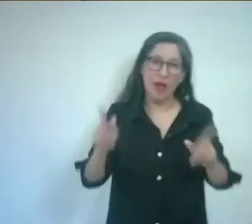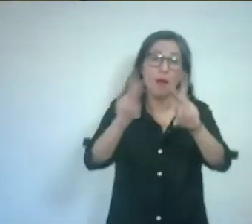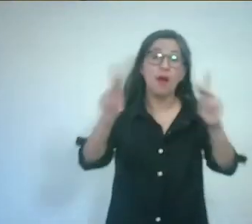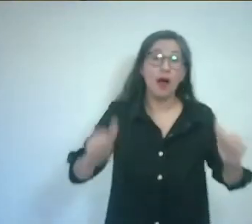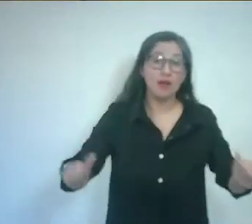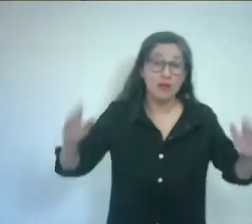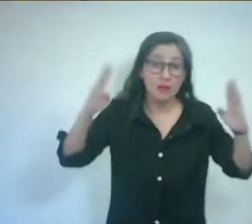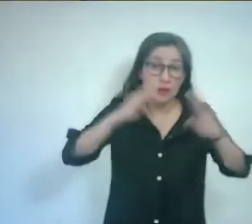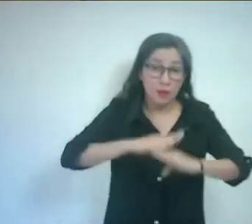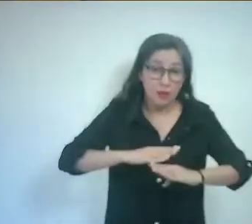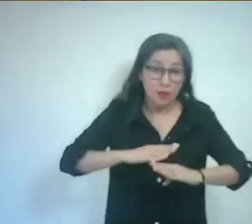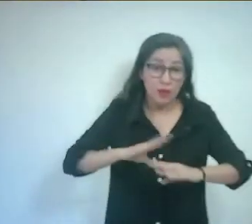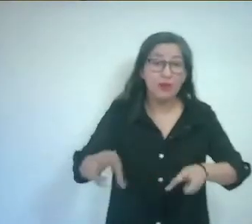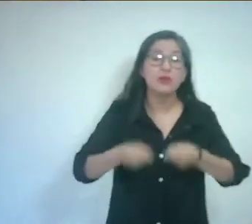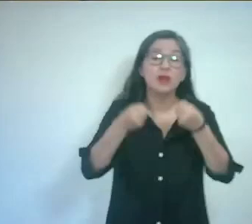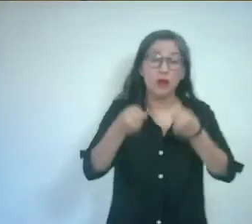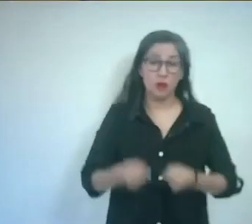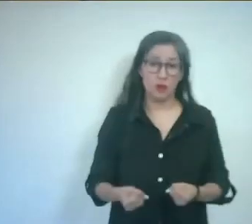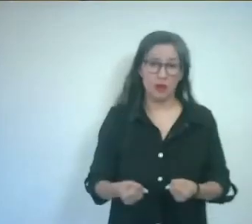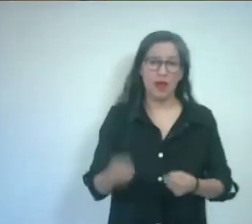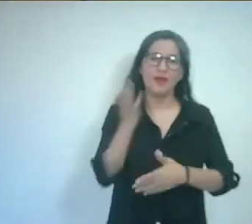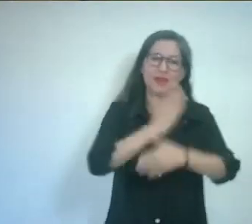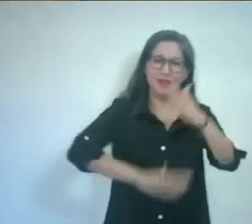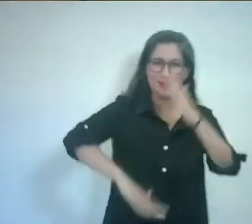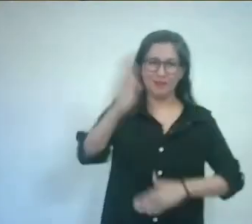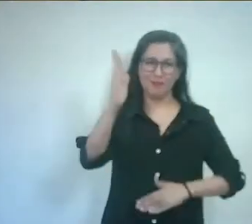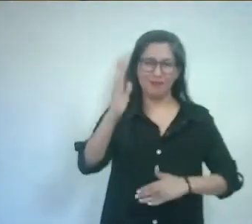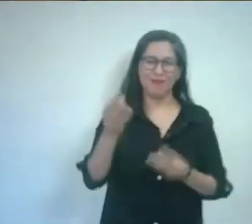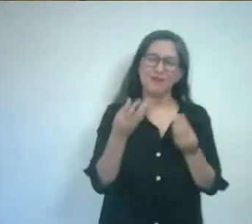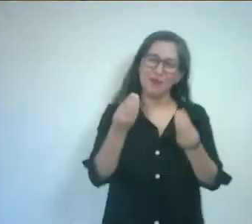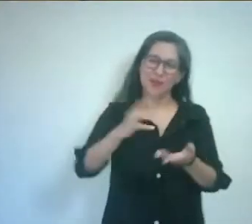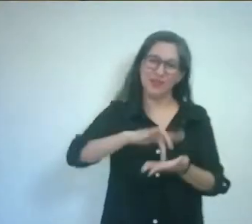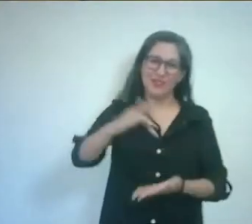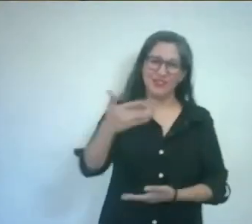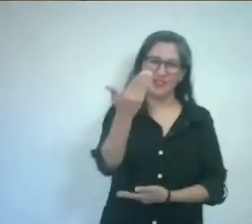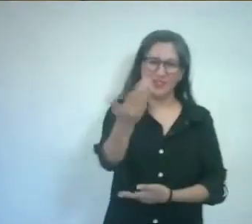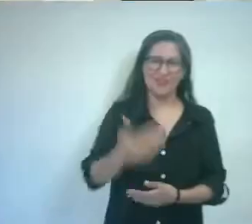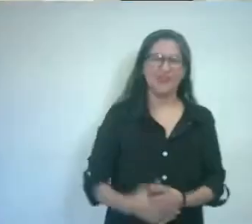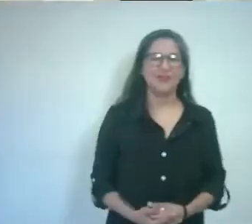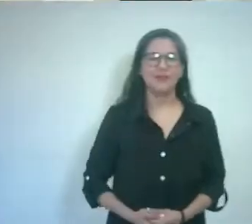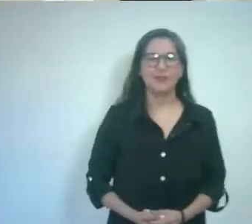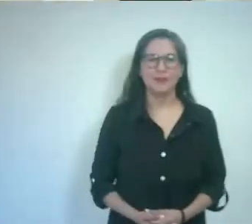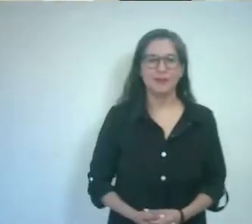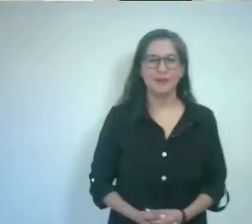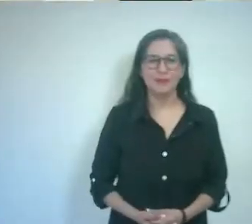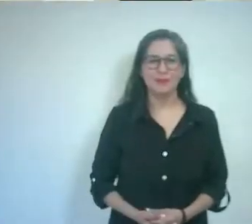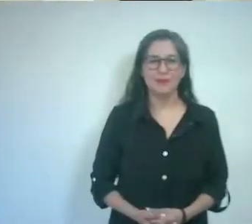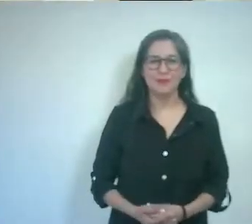pacífica, segura y exitosa. Muchas gracias.